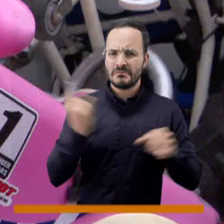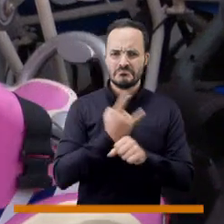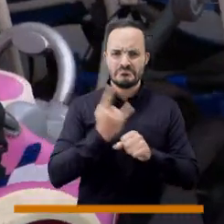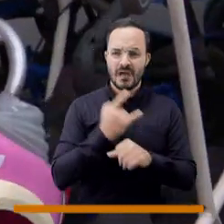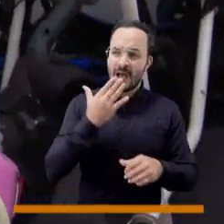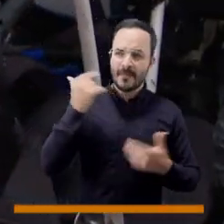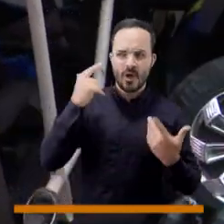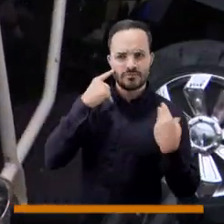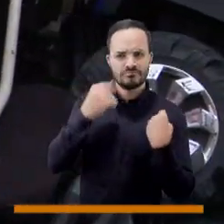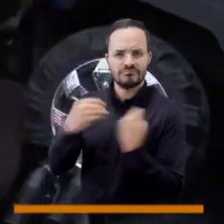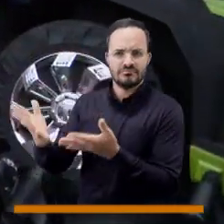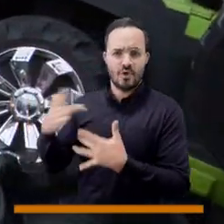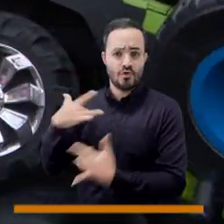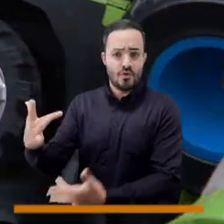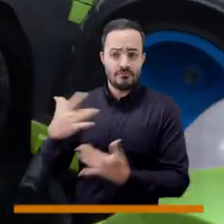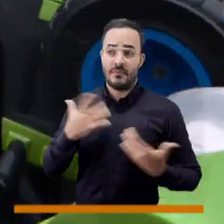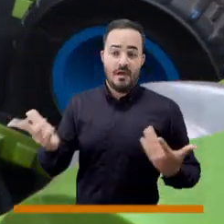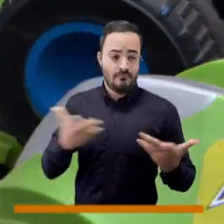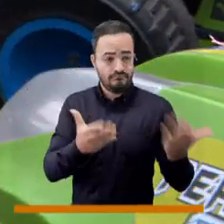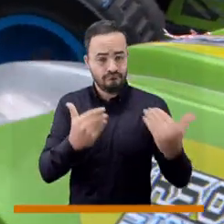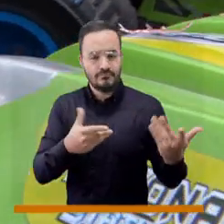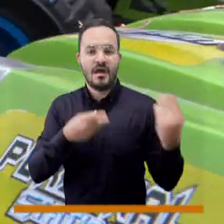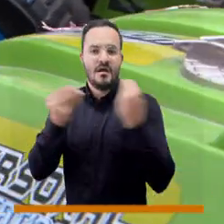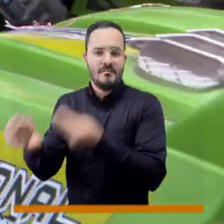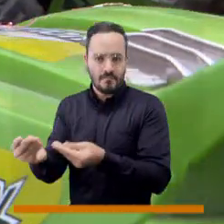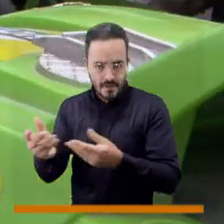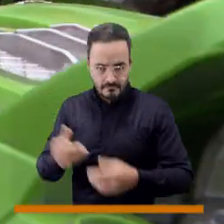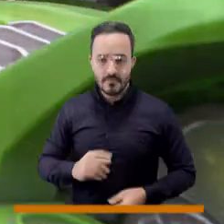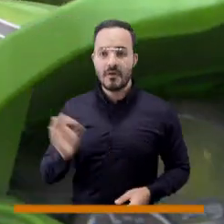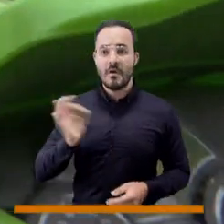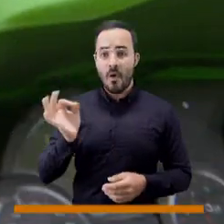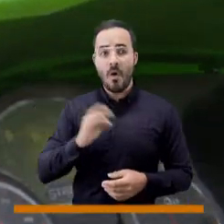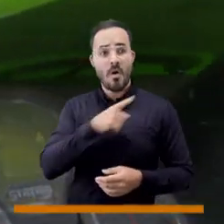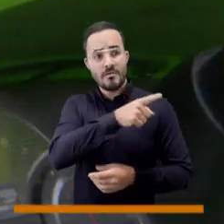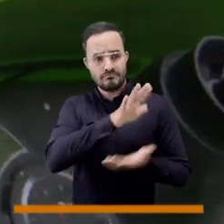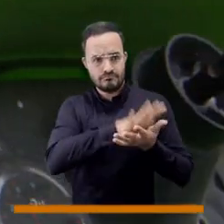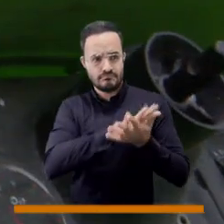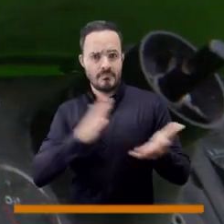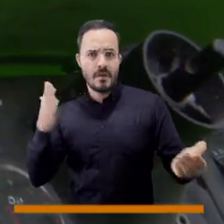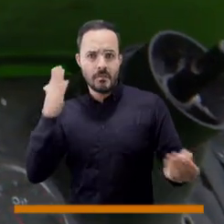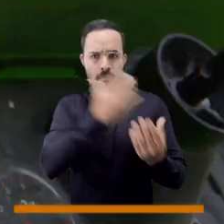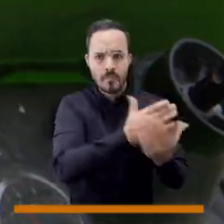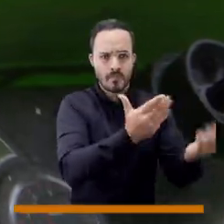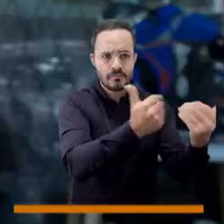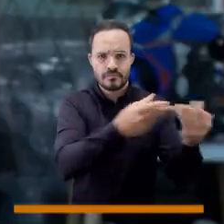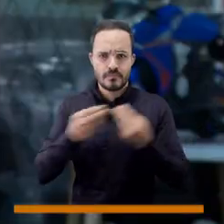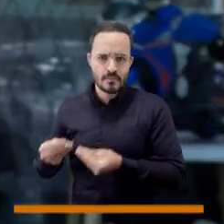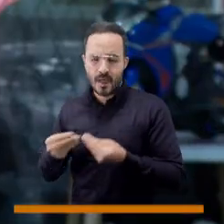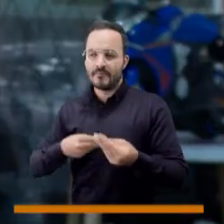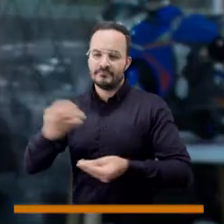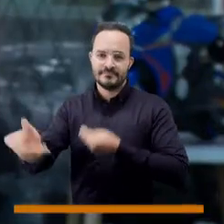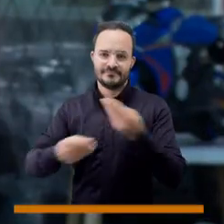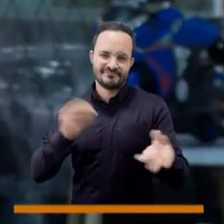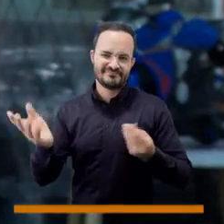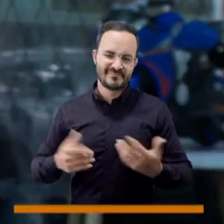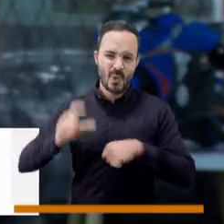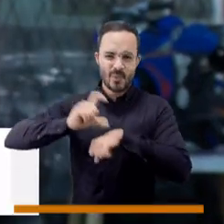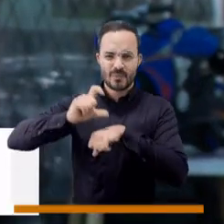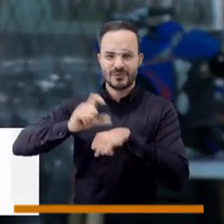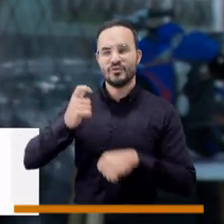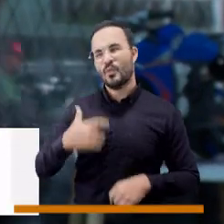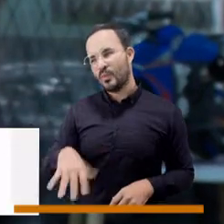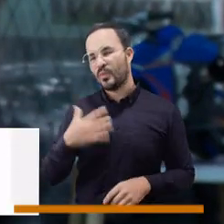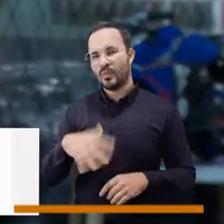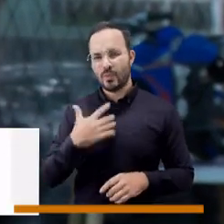donarlo, vamos, todas estas donaciones también, es súper importante que lo tengan claro, vamos y las recogemos. Es una gran corporación